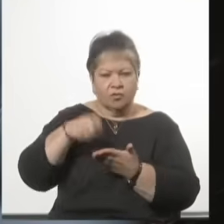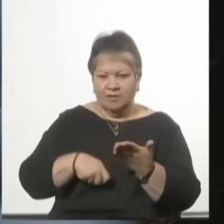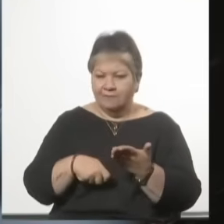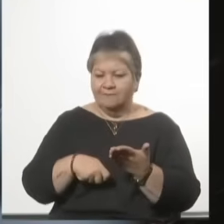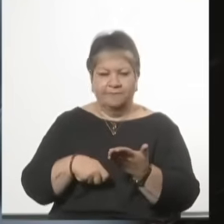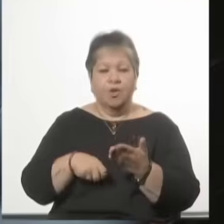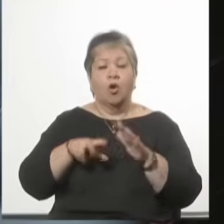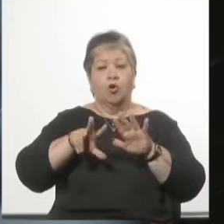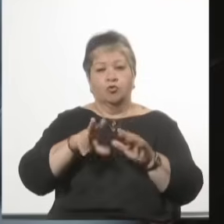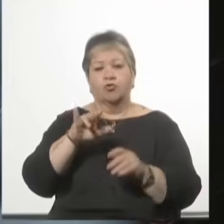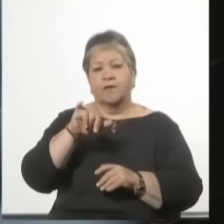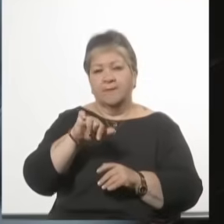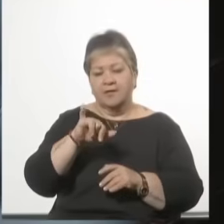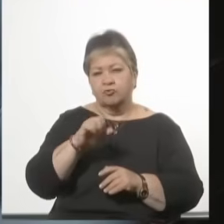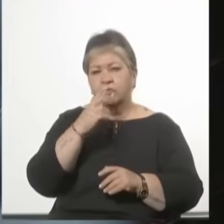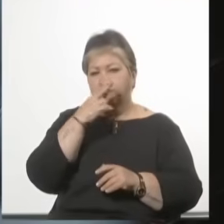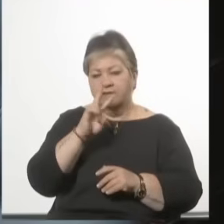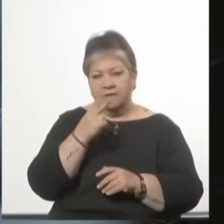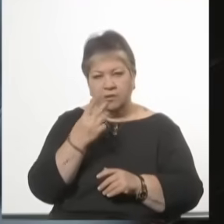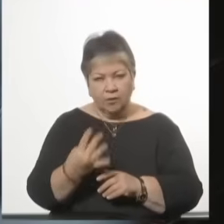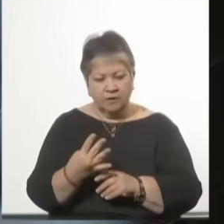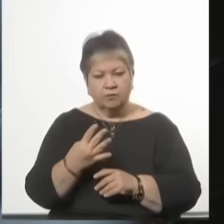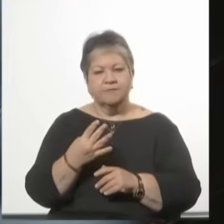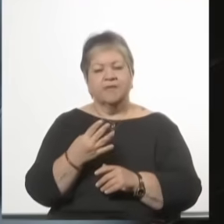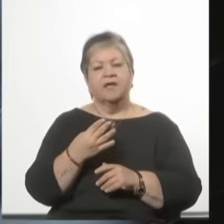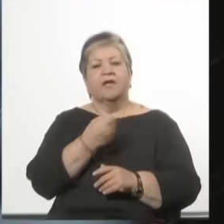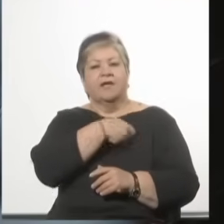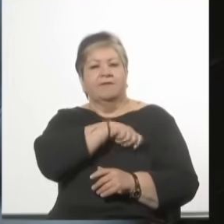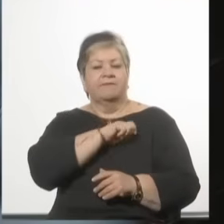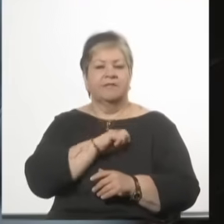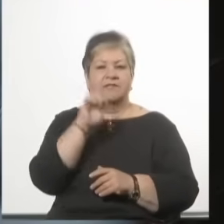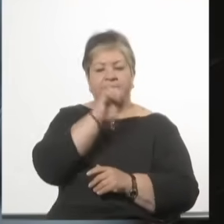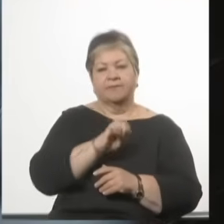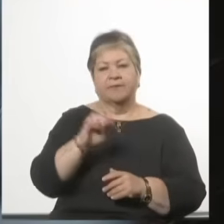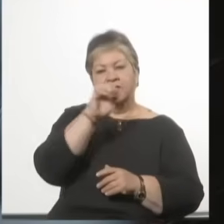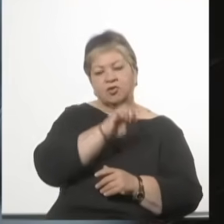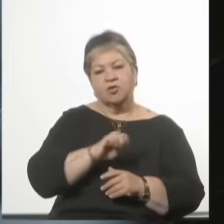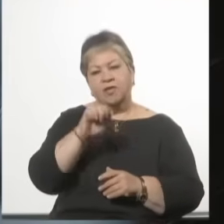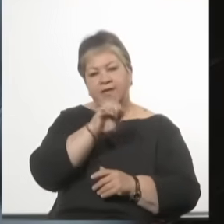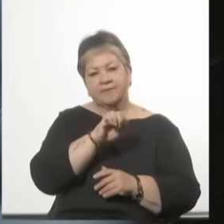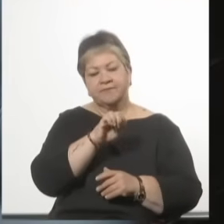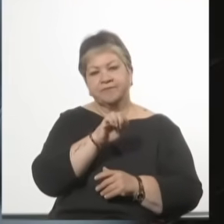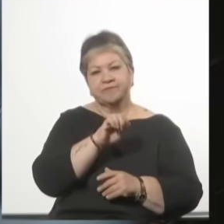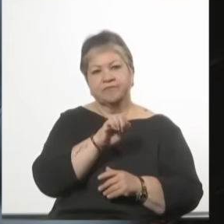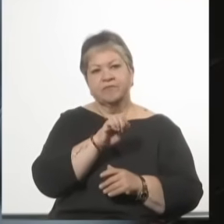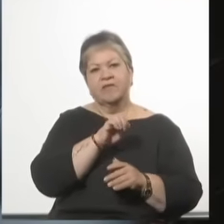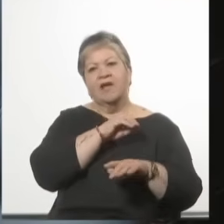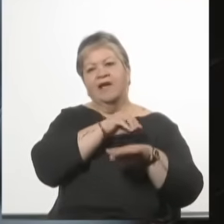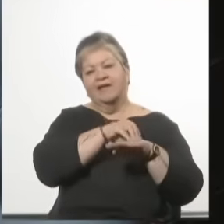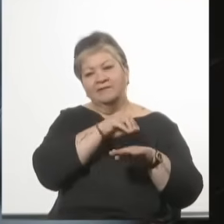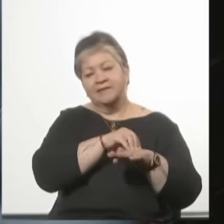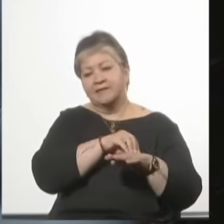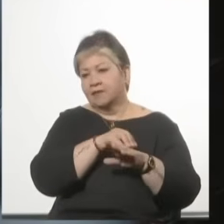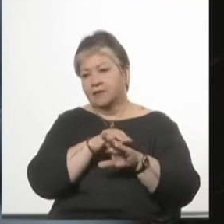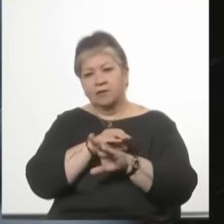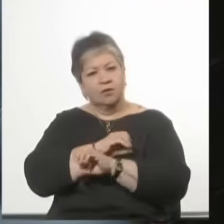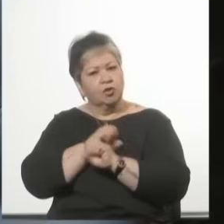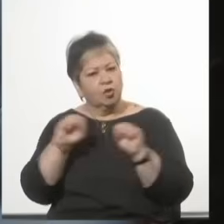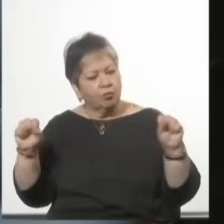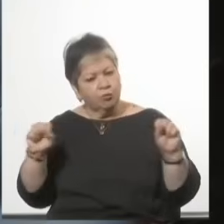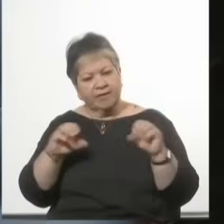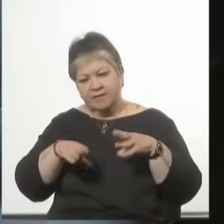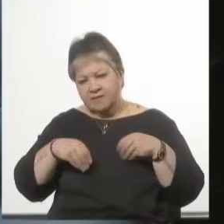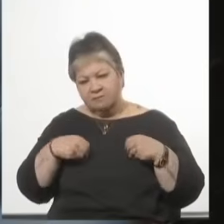día 8 de mayo de 2024, Cardama informa que Euro-Exim Bank comunica que no es posible hacer lugar a la nueva redacción de las